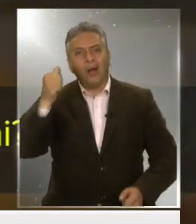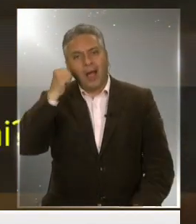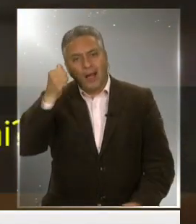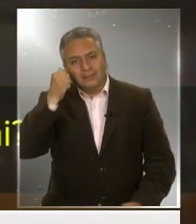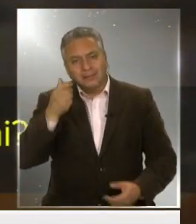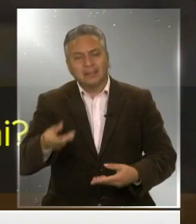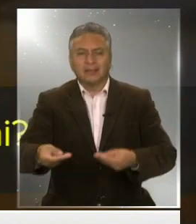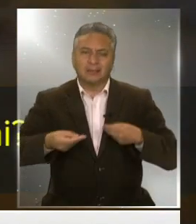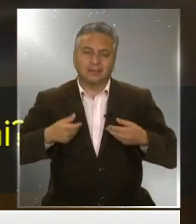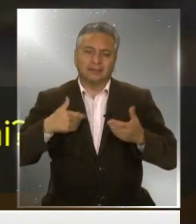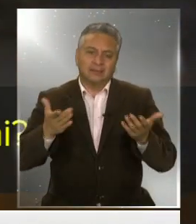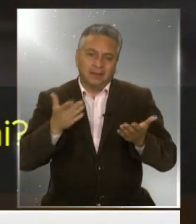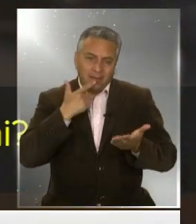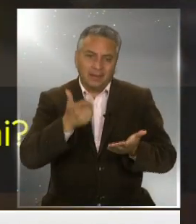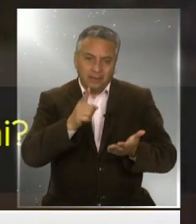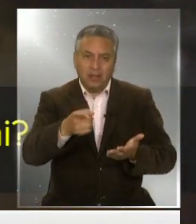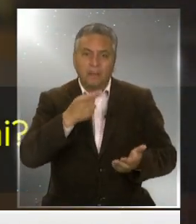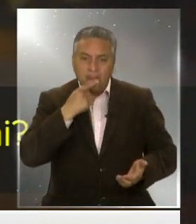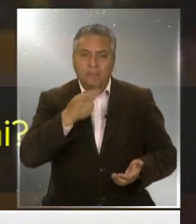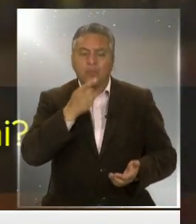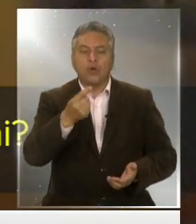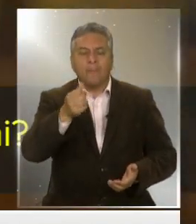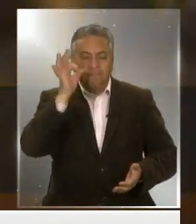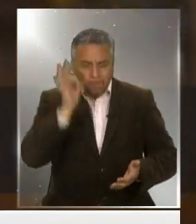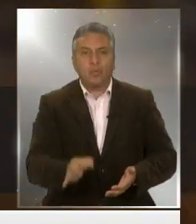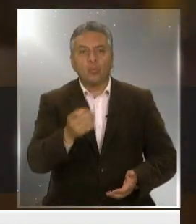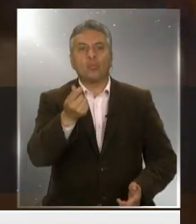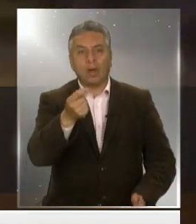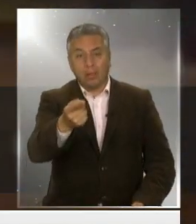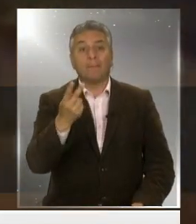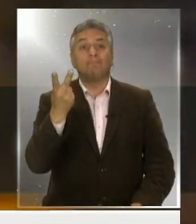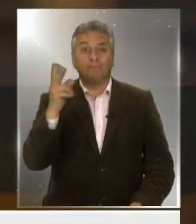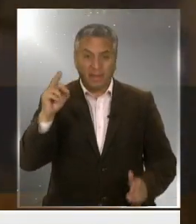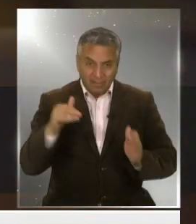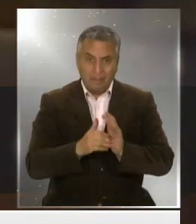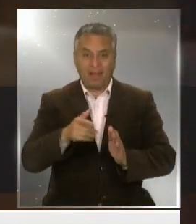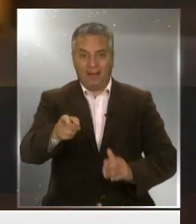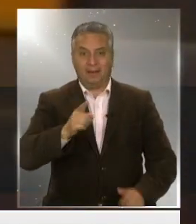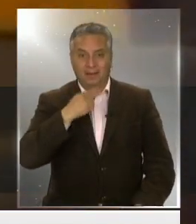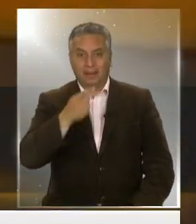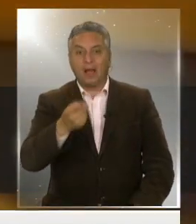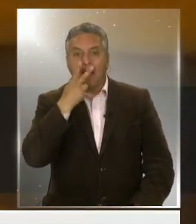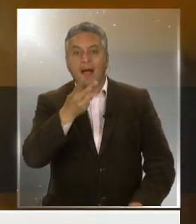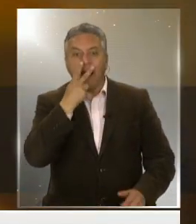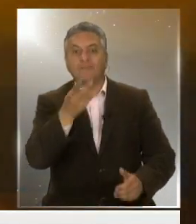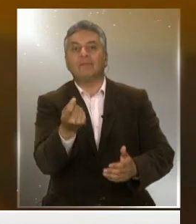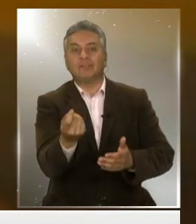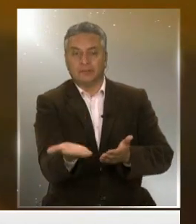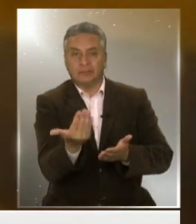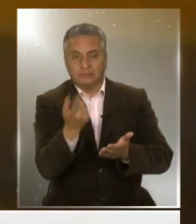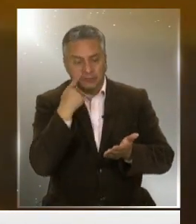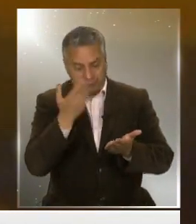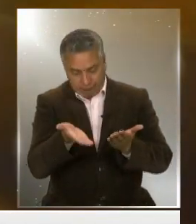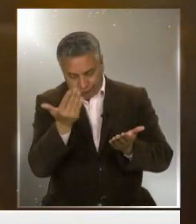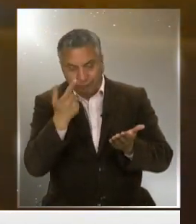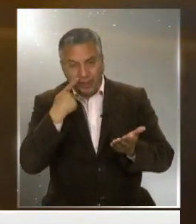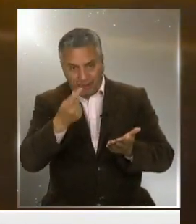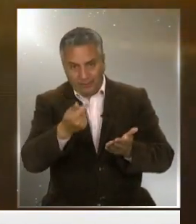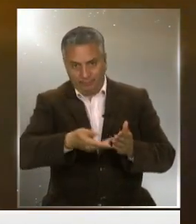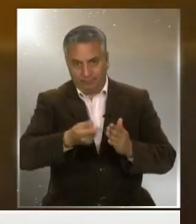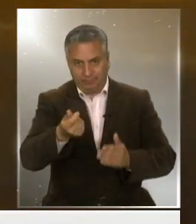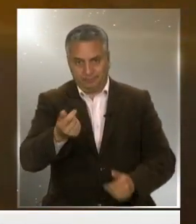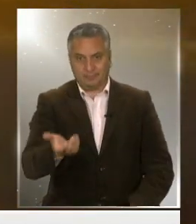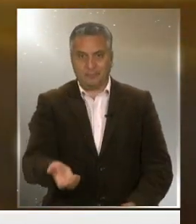Es legal. Ya, pero dime la puneta, ¿con cuánta plata andáis? Con 20 lucas. Ya bájame la billetera, a ver para revisar. Así pasaron los